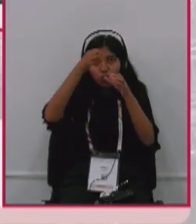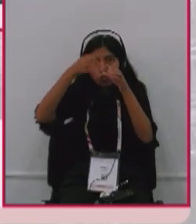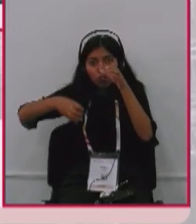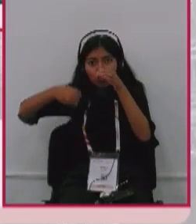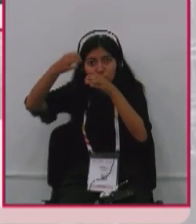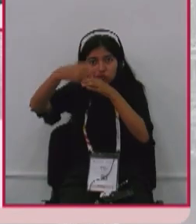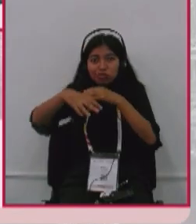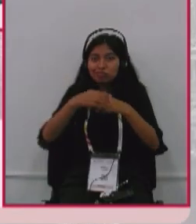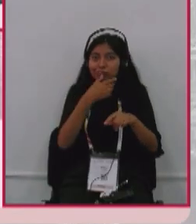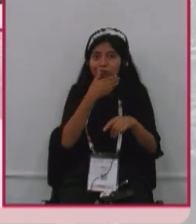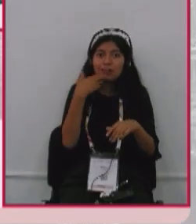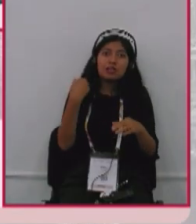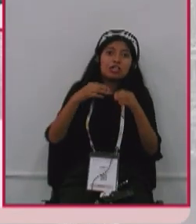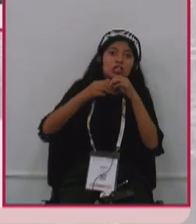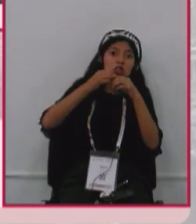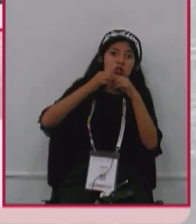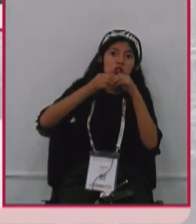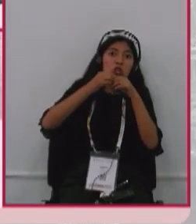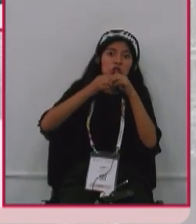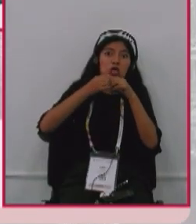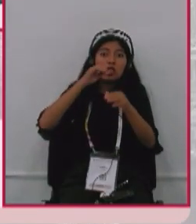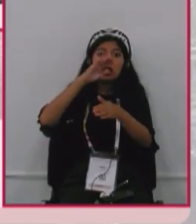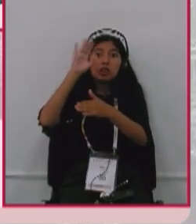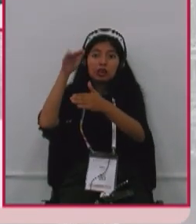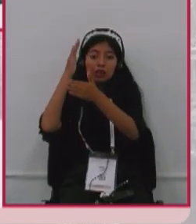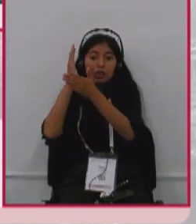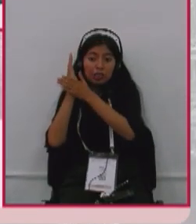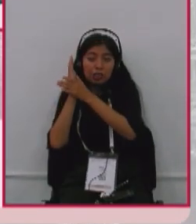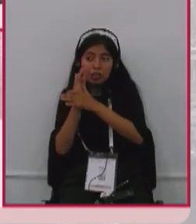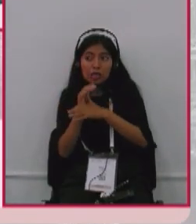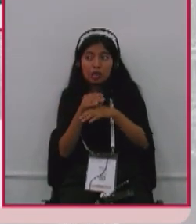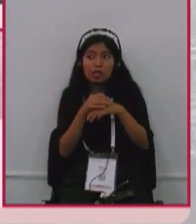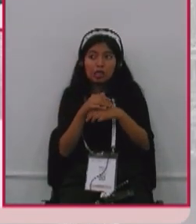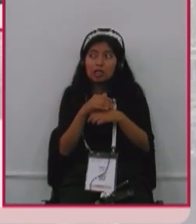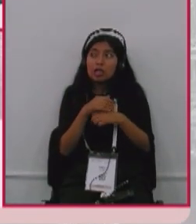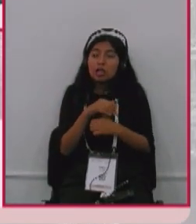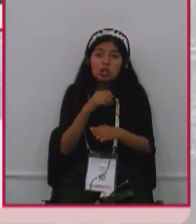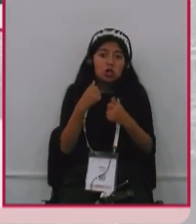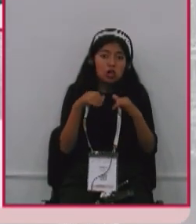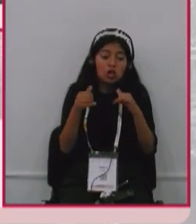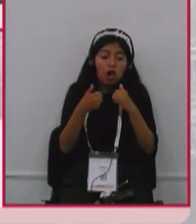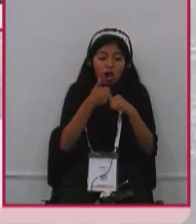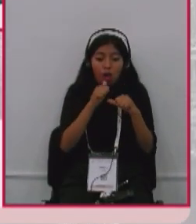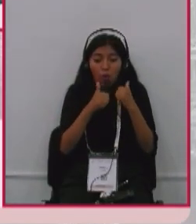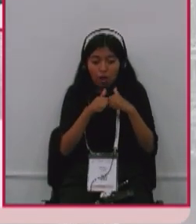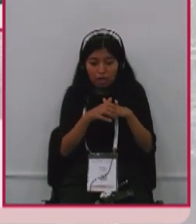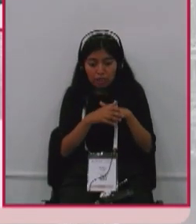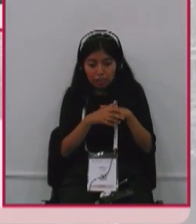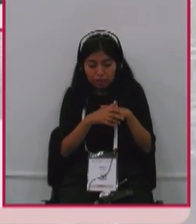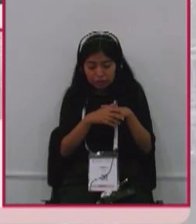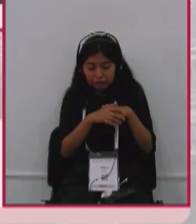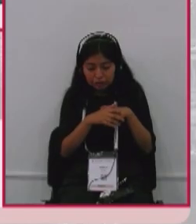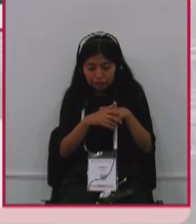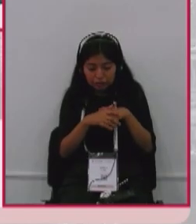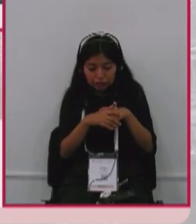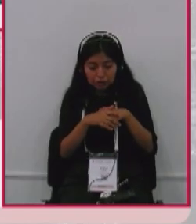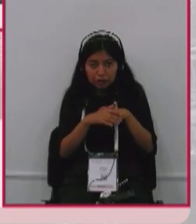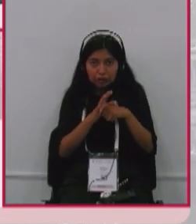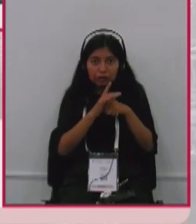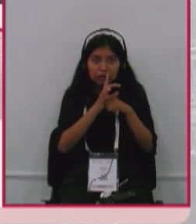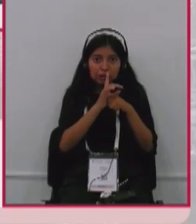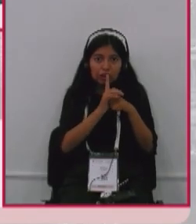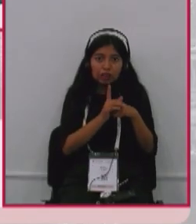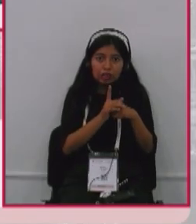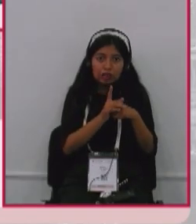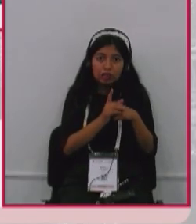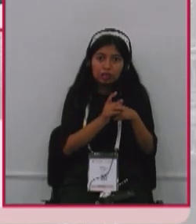teníamos que solucionar este problema, ¿no? Tratamiento de agua también. Tratamiento de agua, estamos hablando de una